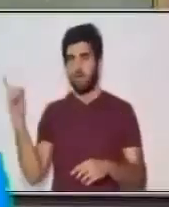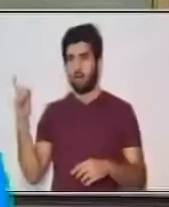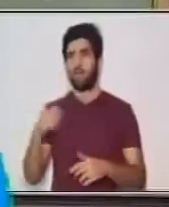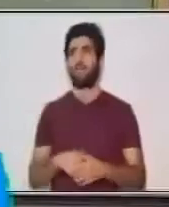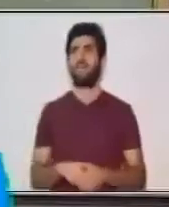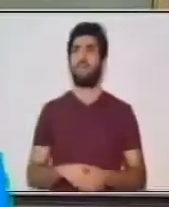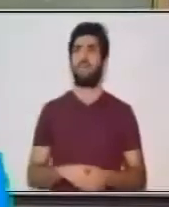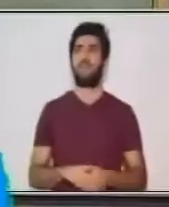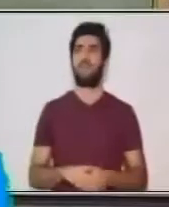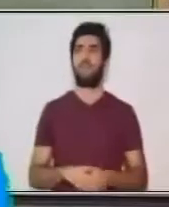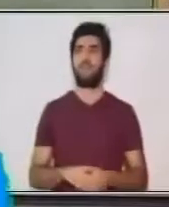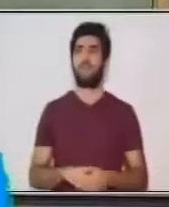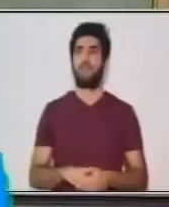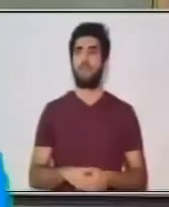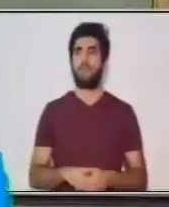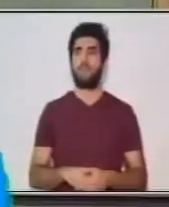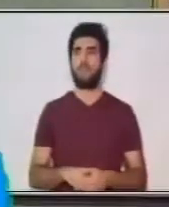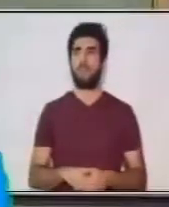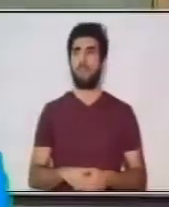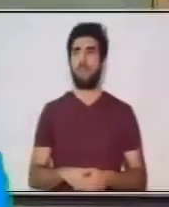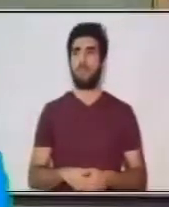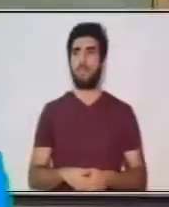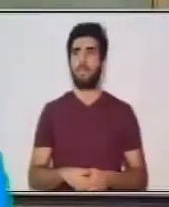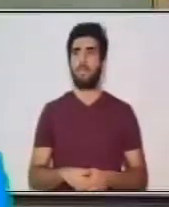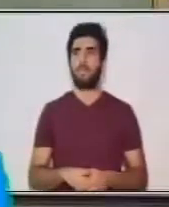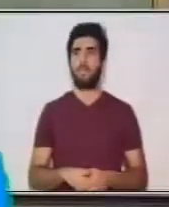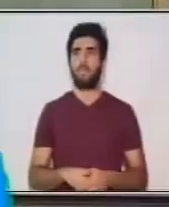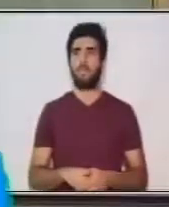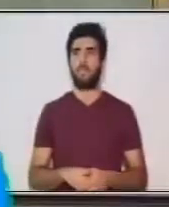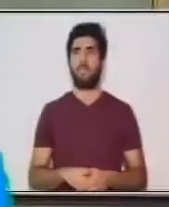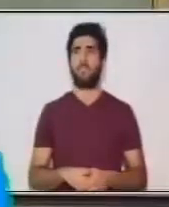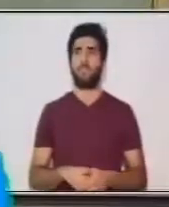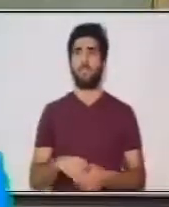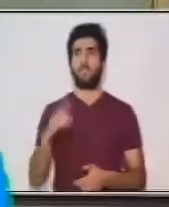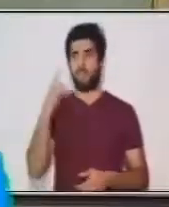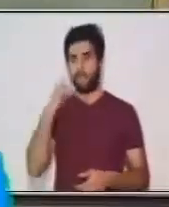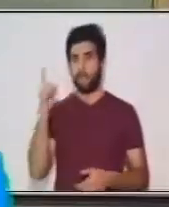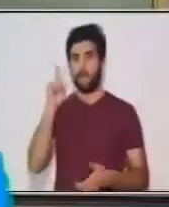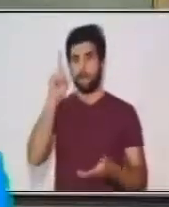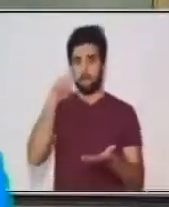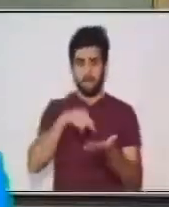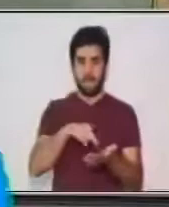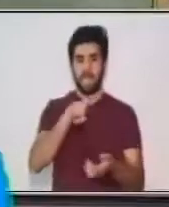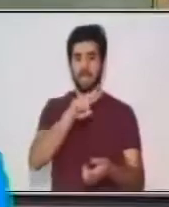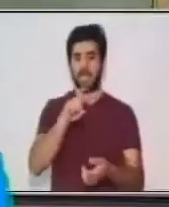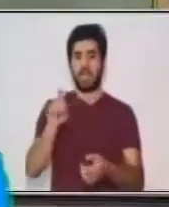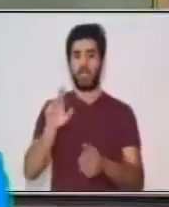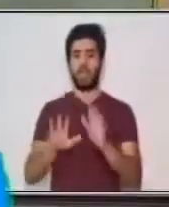ir 4 unos, que sería 1111.